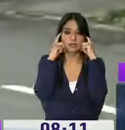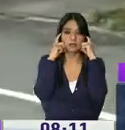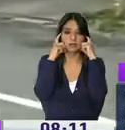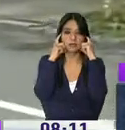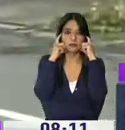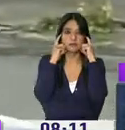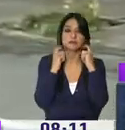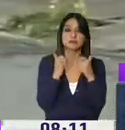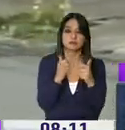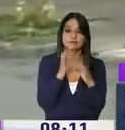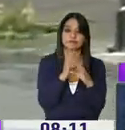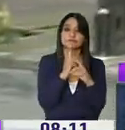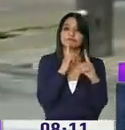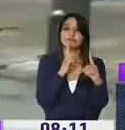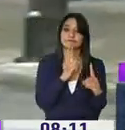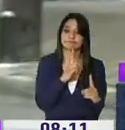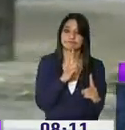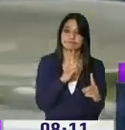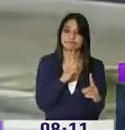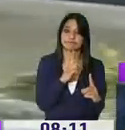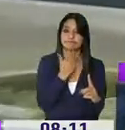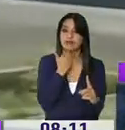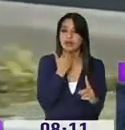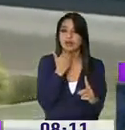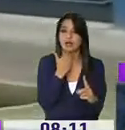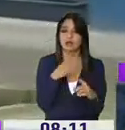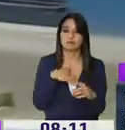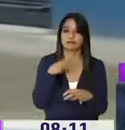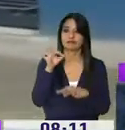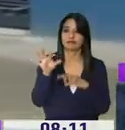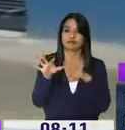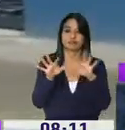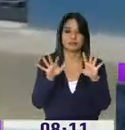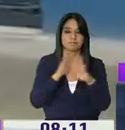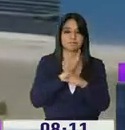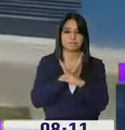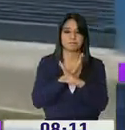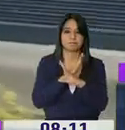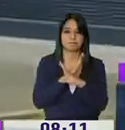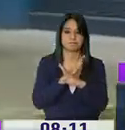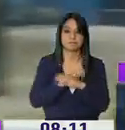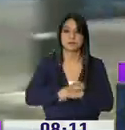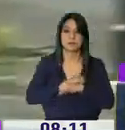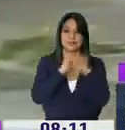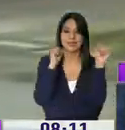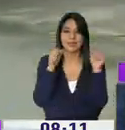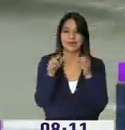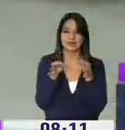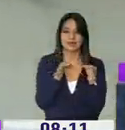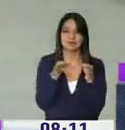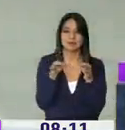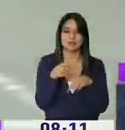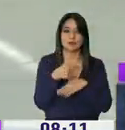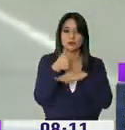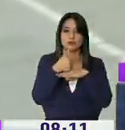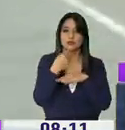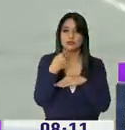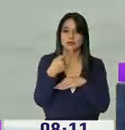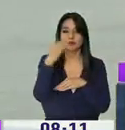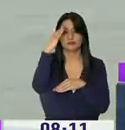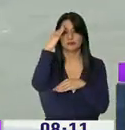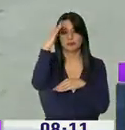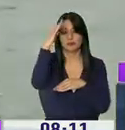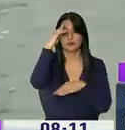distanciamiento pertinente para evitar cualquier tipo de propagación. Como hablábamos en la mañana, las autoridades nos señalaban que el trabajo de la